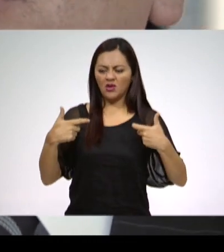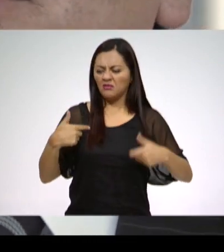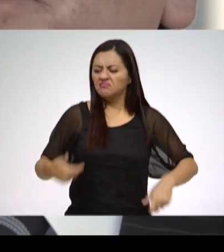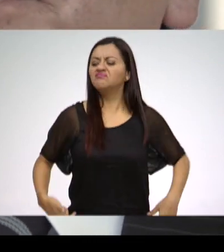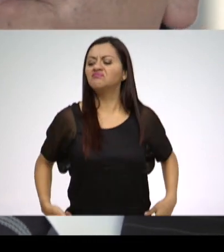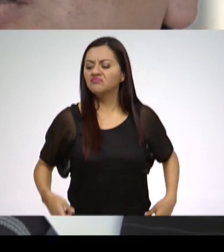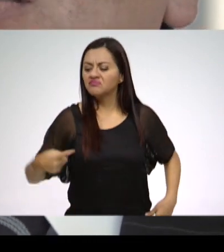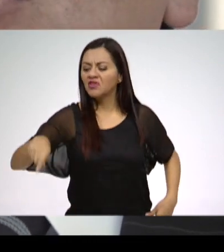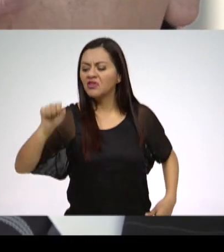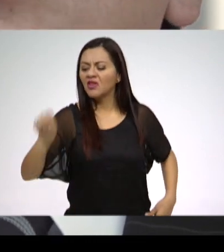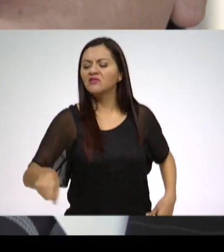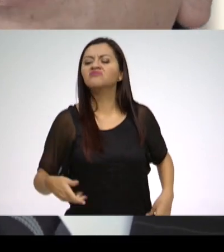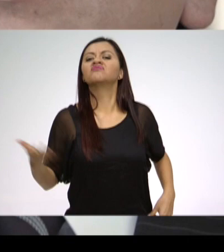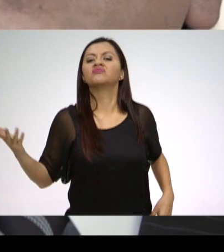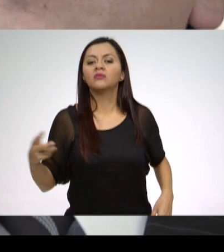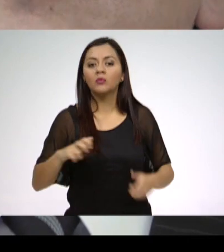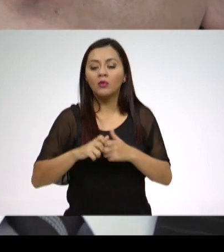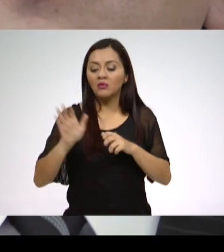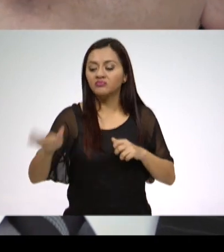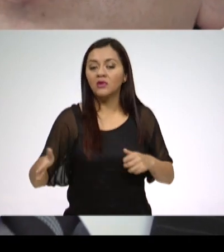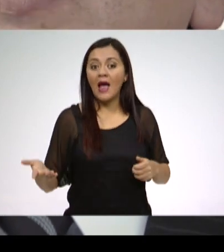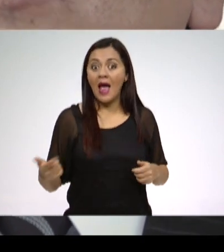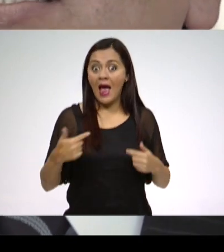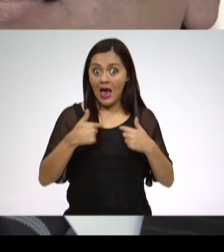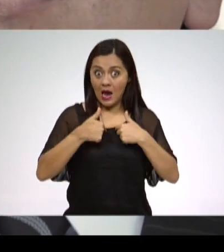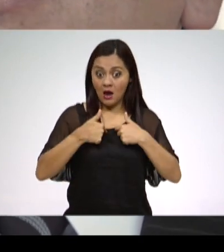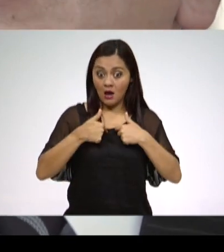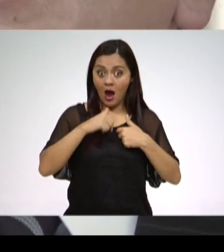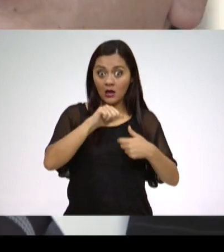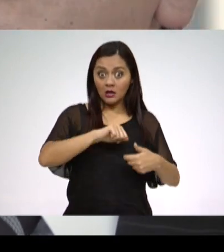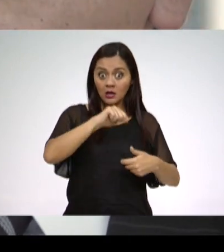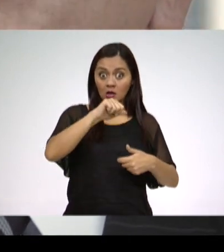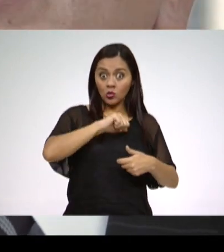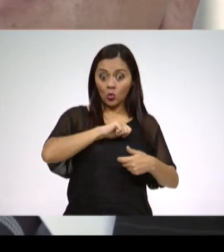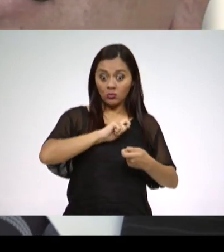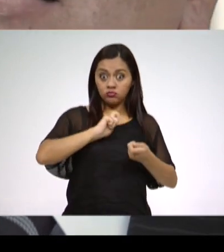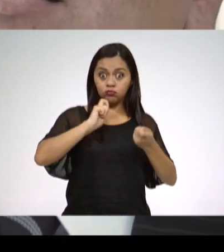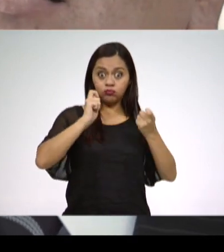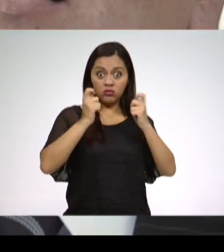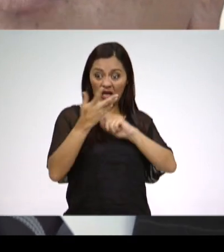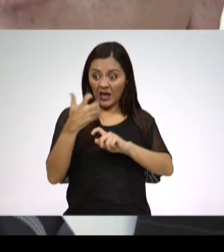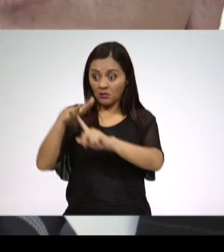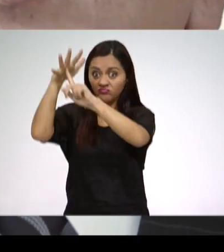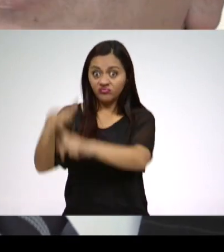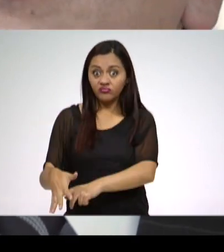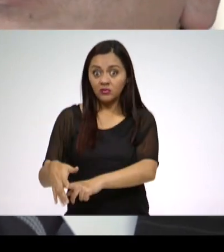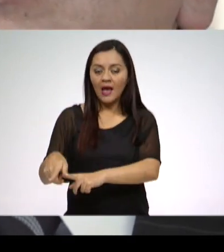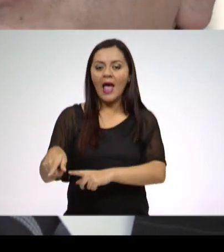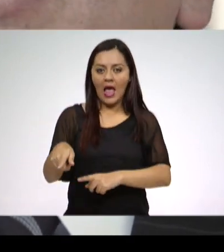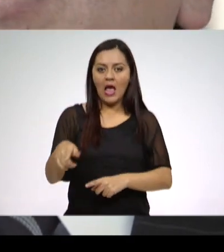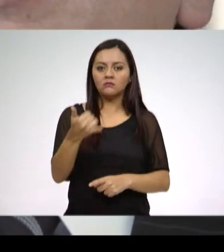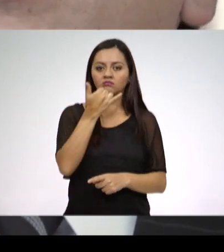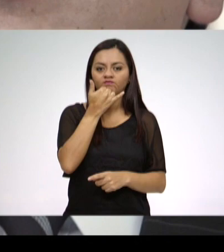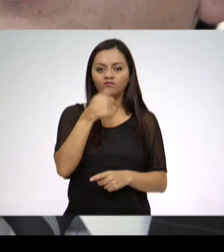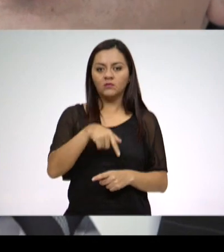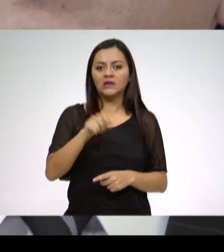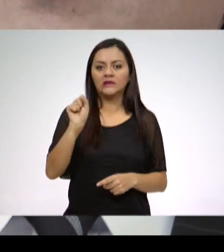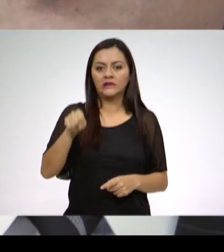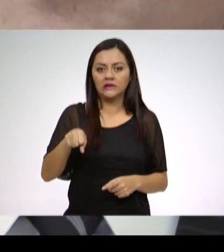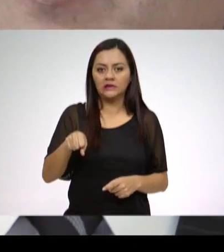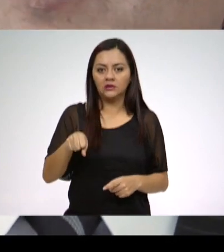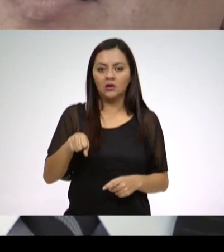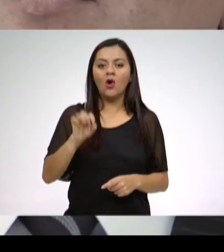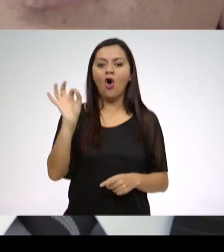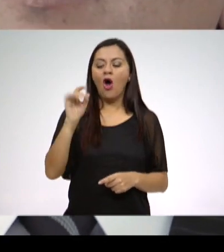otra persona. Cuando en la intención de su actuar está el lastimar a alguien. Cuando en ese lastimar a alguien, él